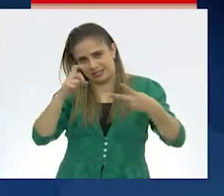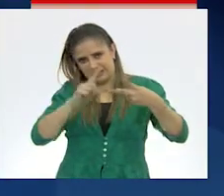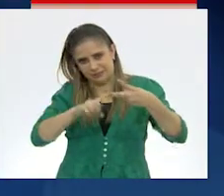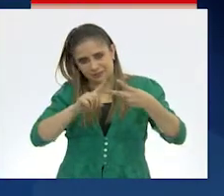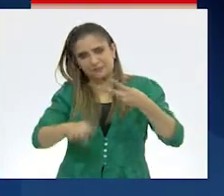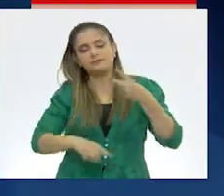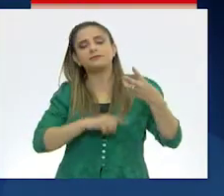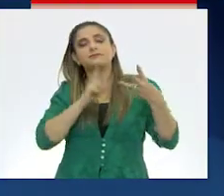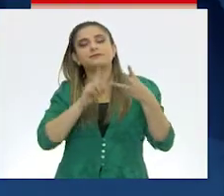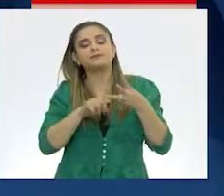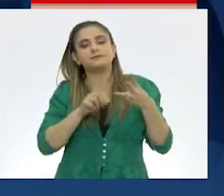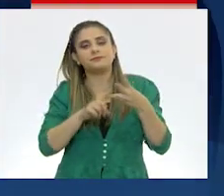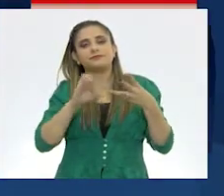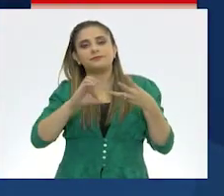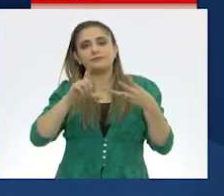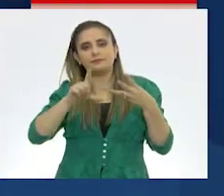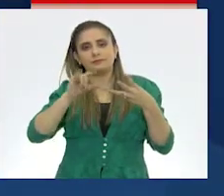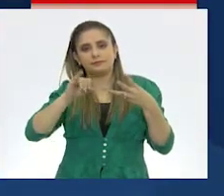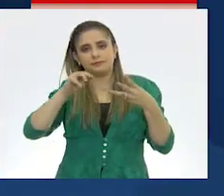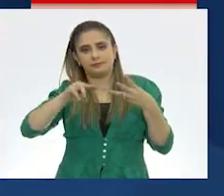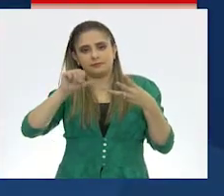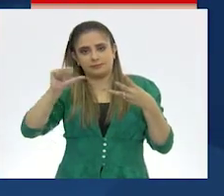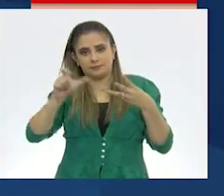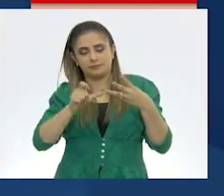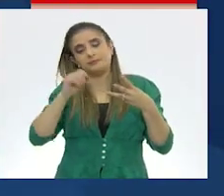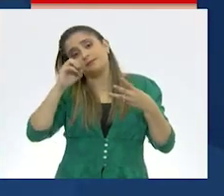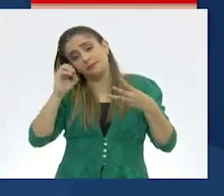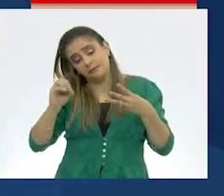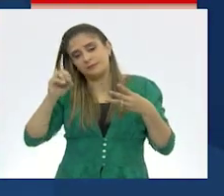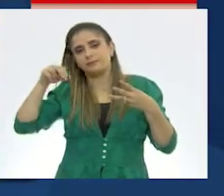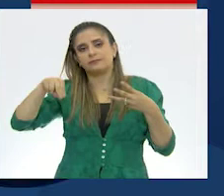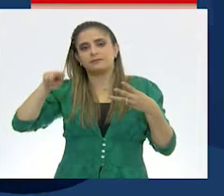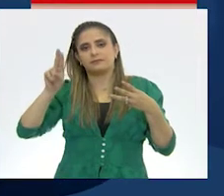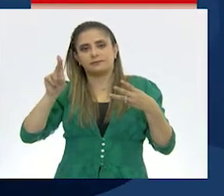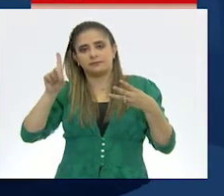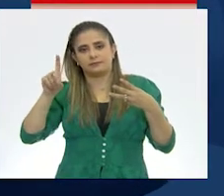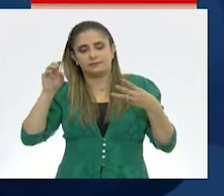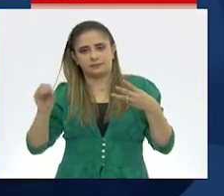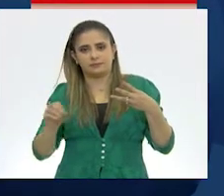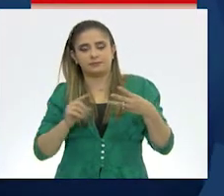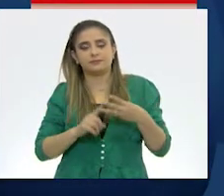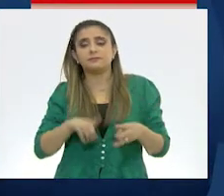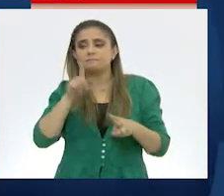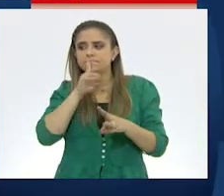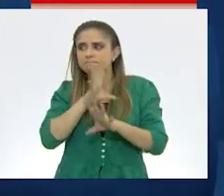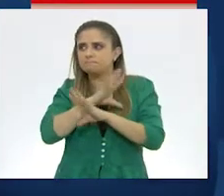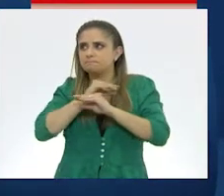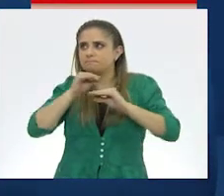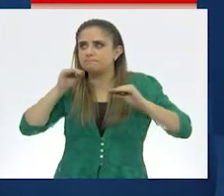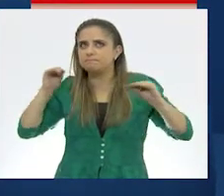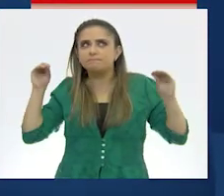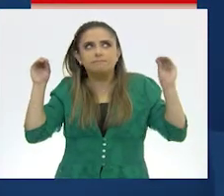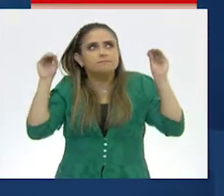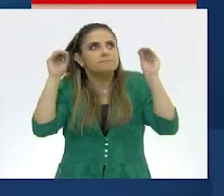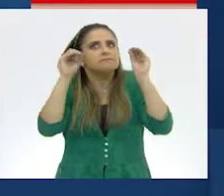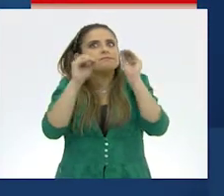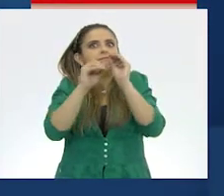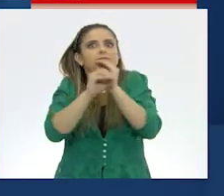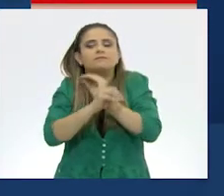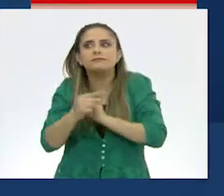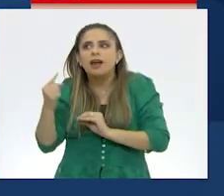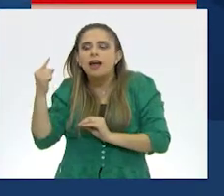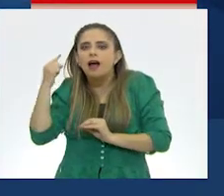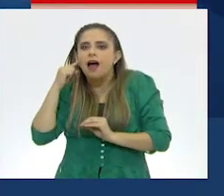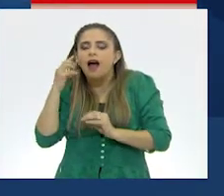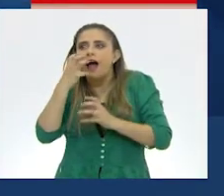Después tenemos el clímax o nudo. El silencio era mayor que la oscuridad, pero se oían voces